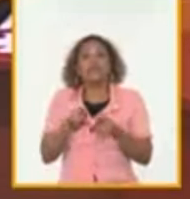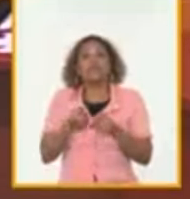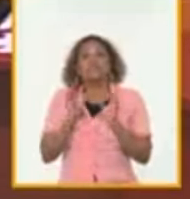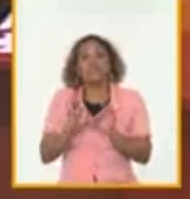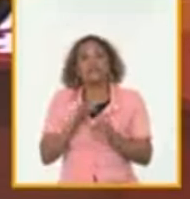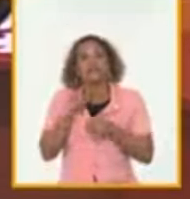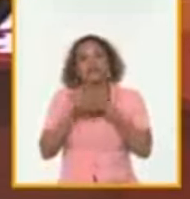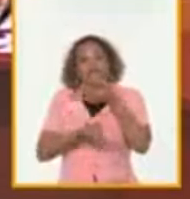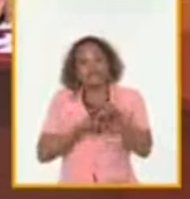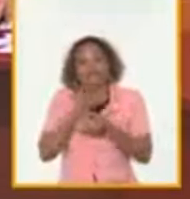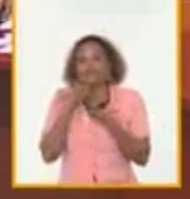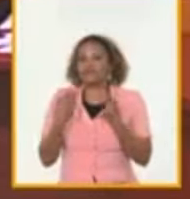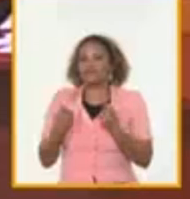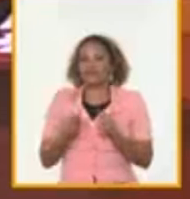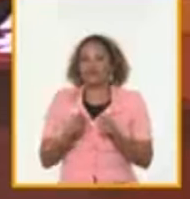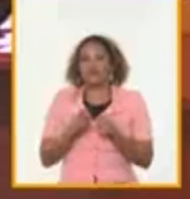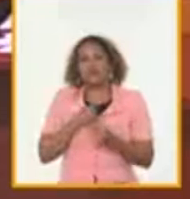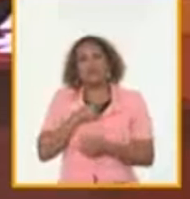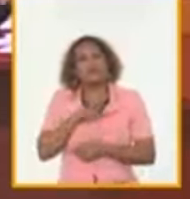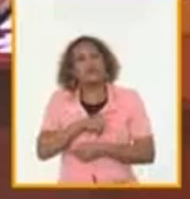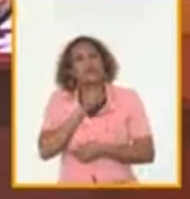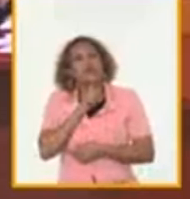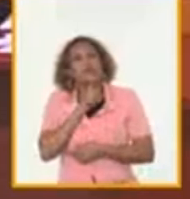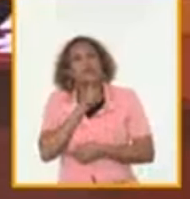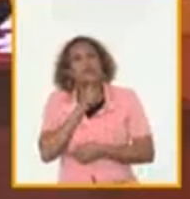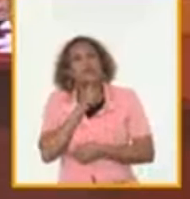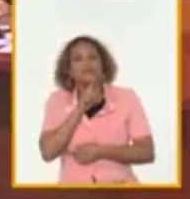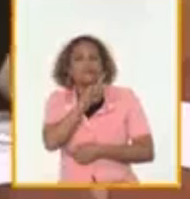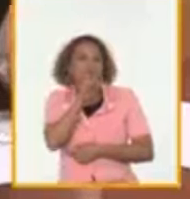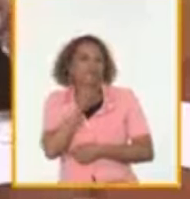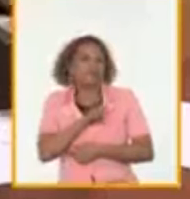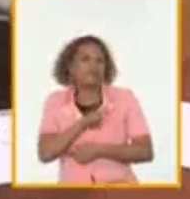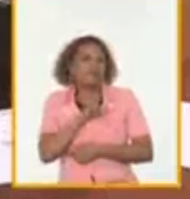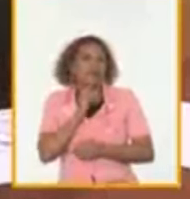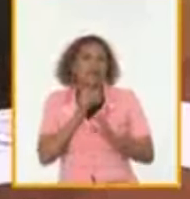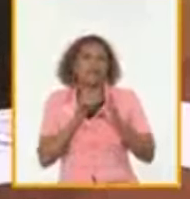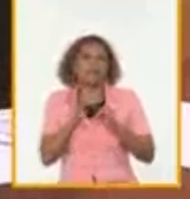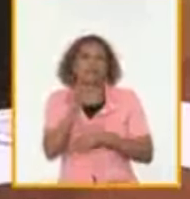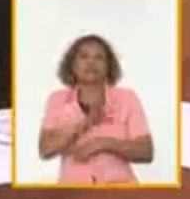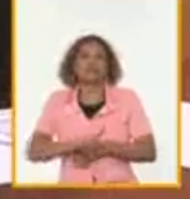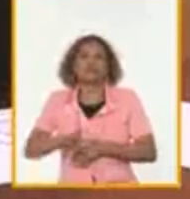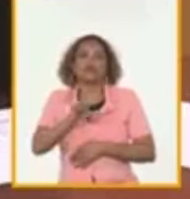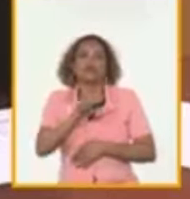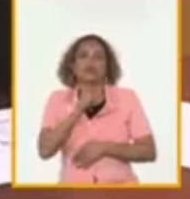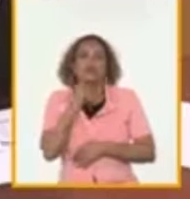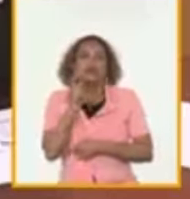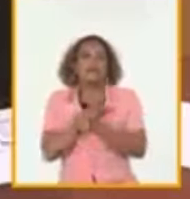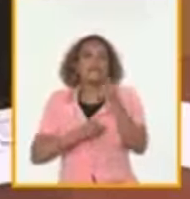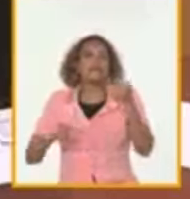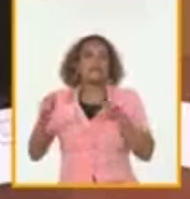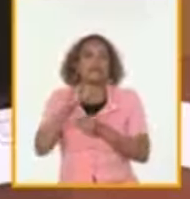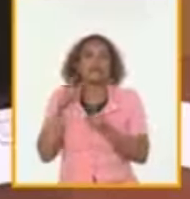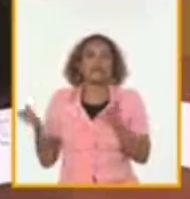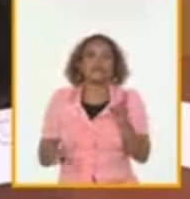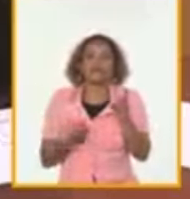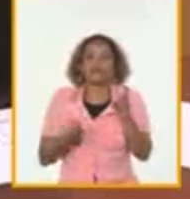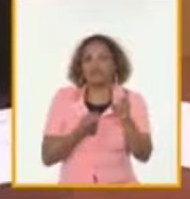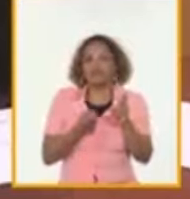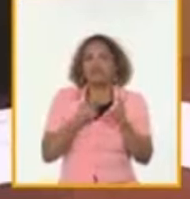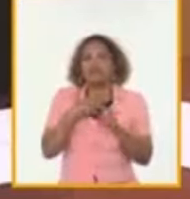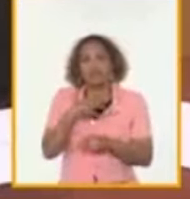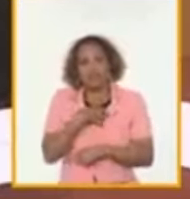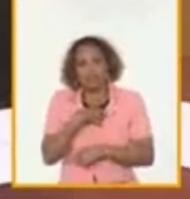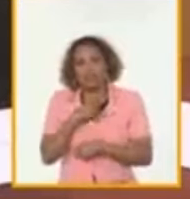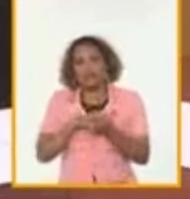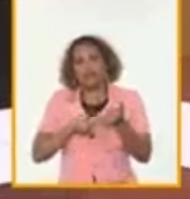mucho pero si fuéramos a hablar de cuál es en el ámbito social el principal desafío o los principales desafíos que tiene